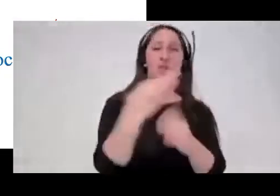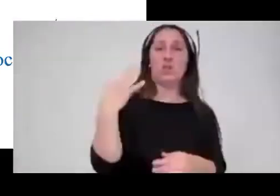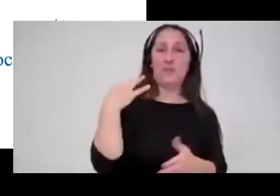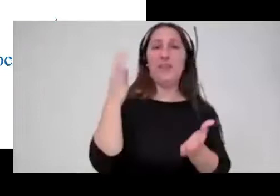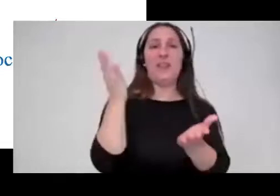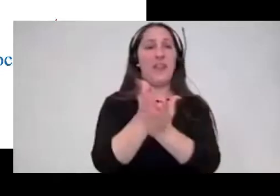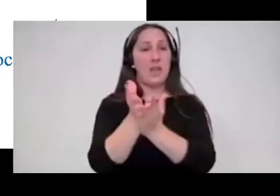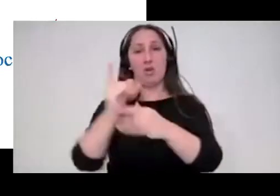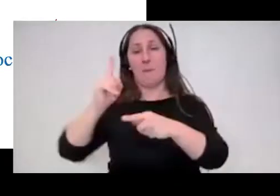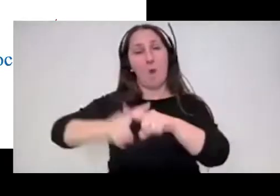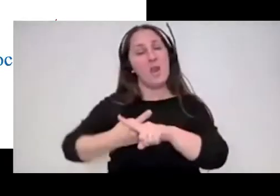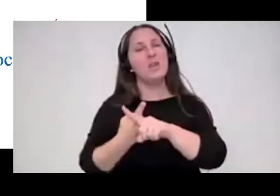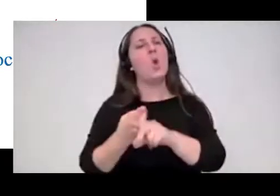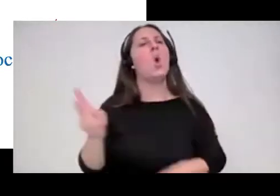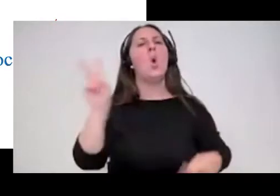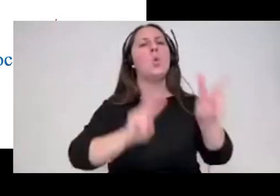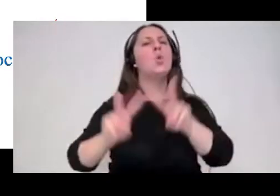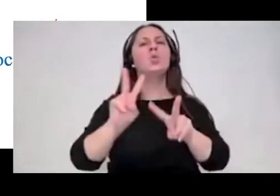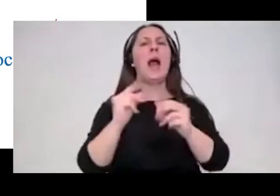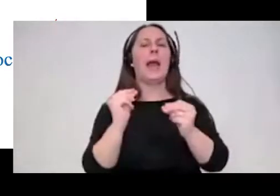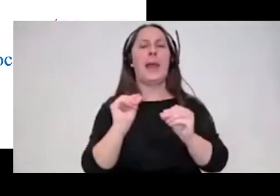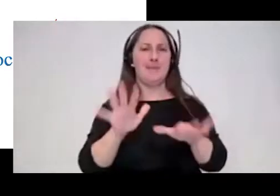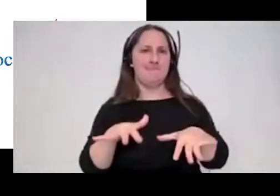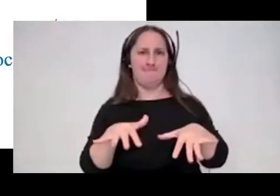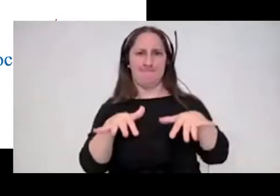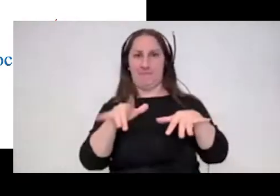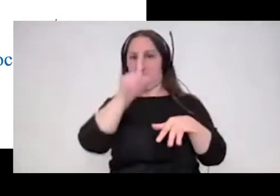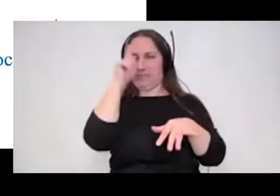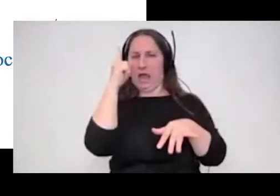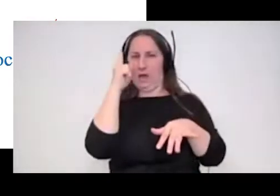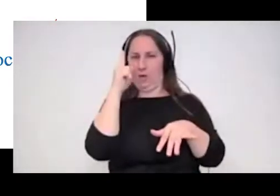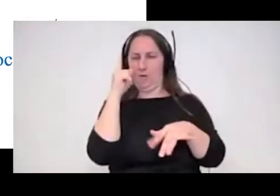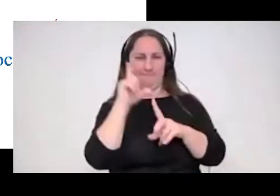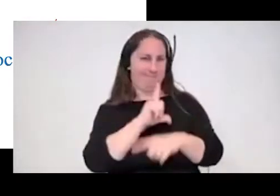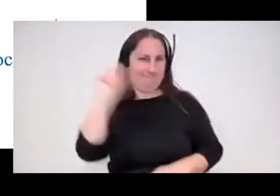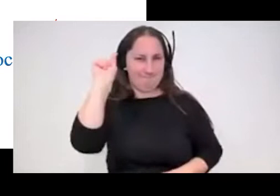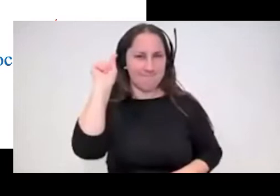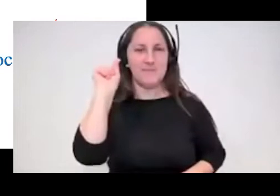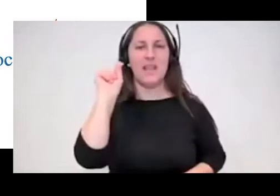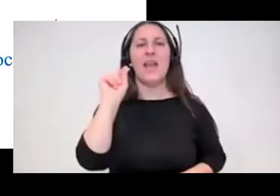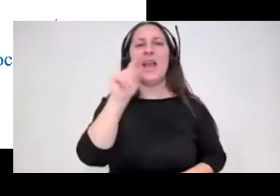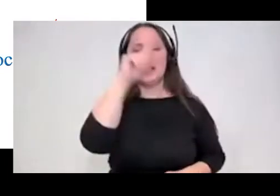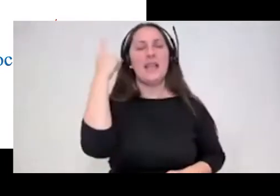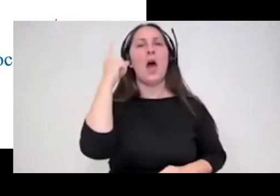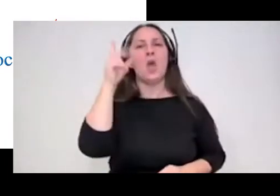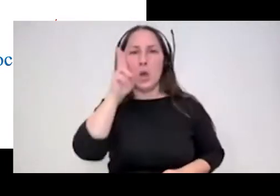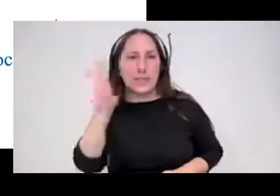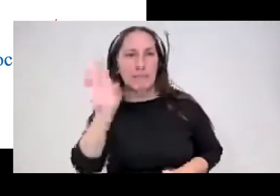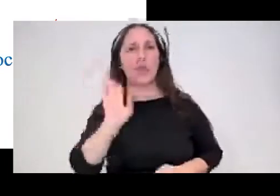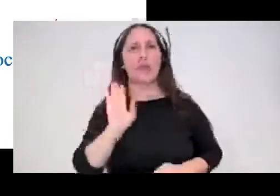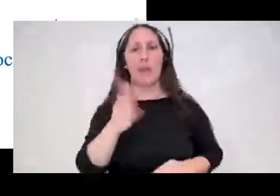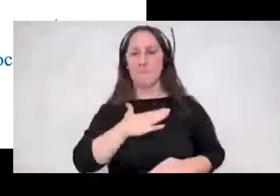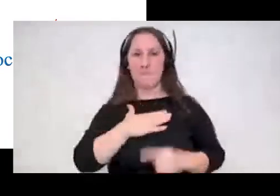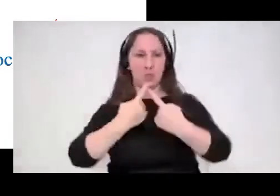la abstención por parte del Estado, o sea, que el Estado respete mi propiedad, mi